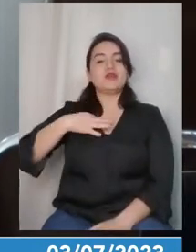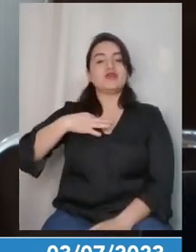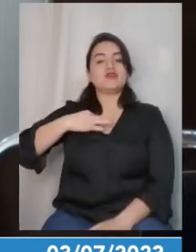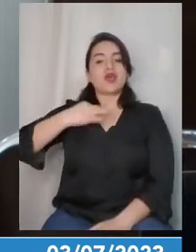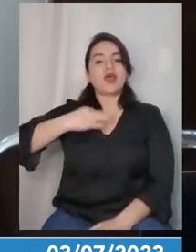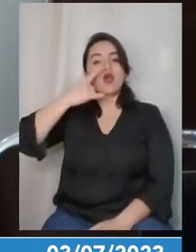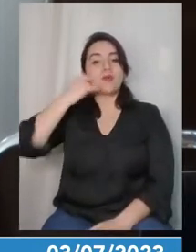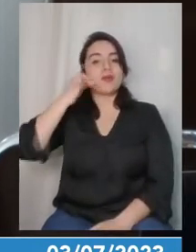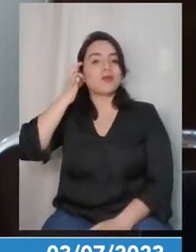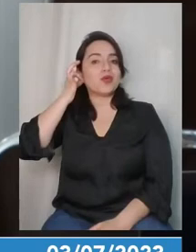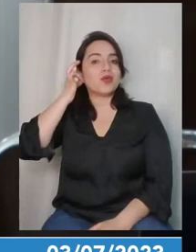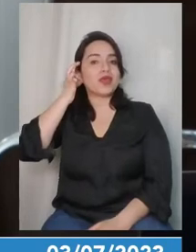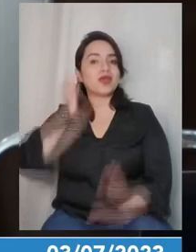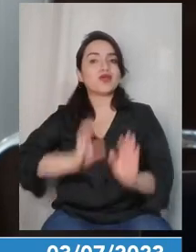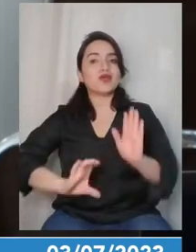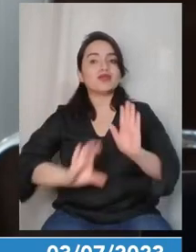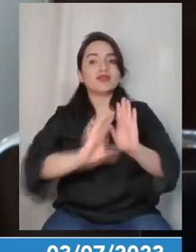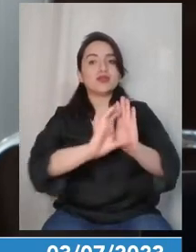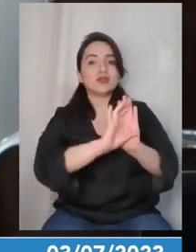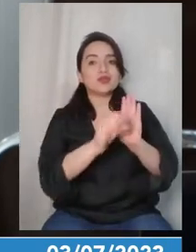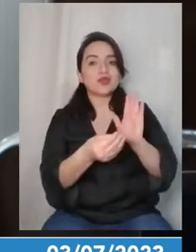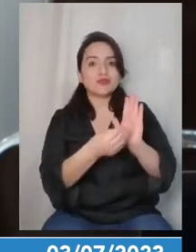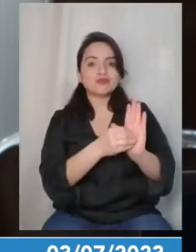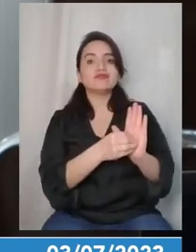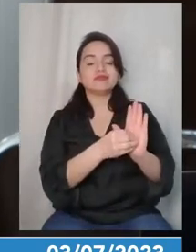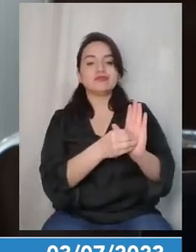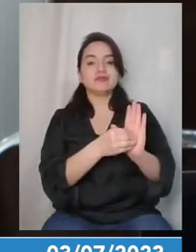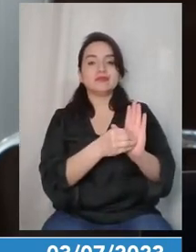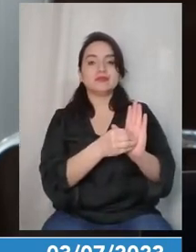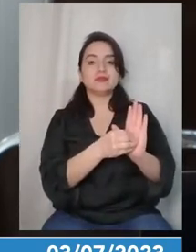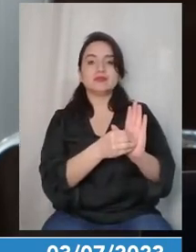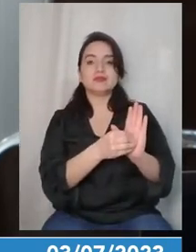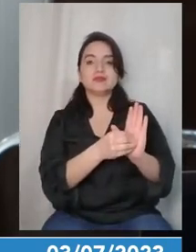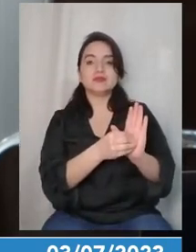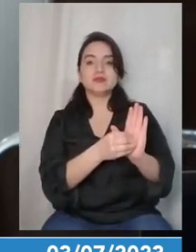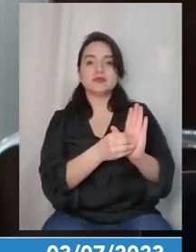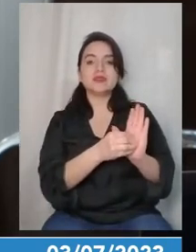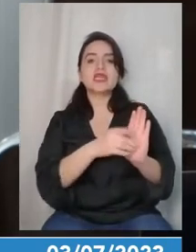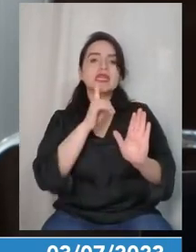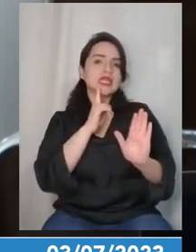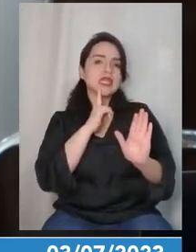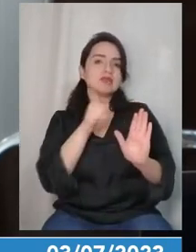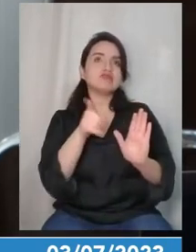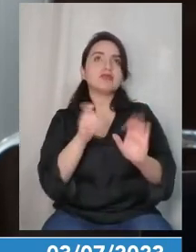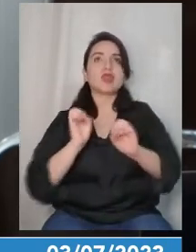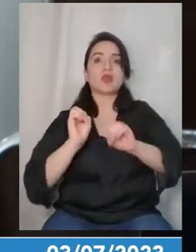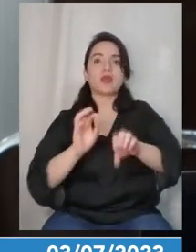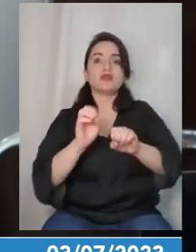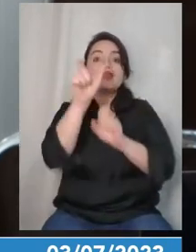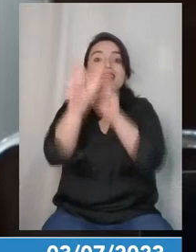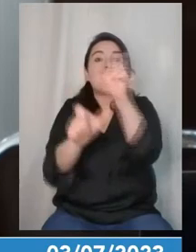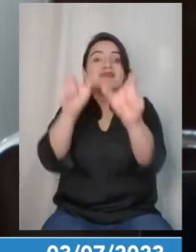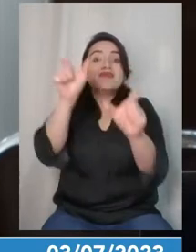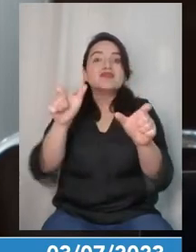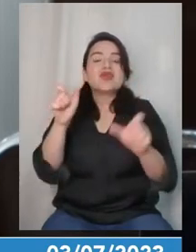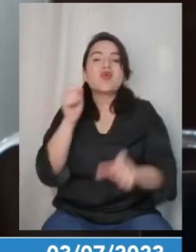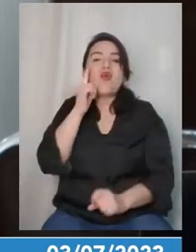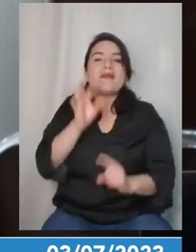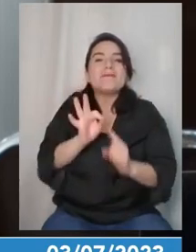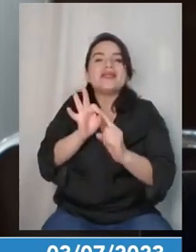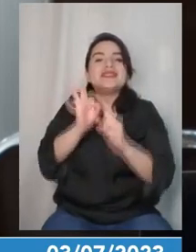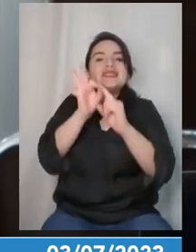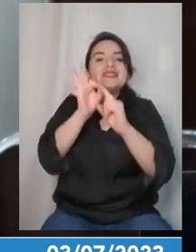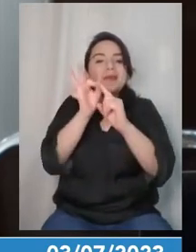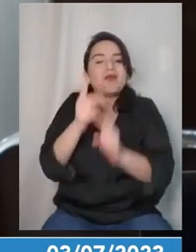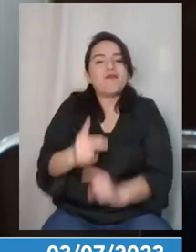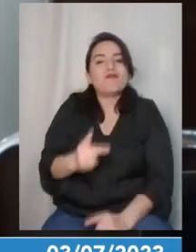que también tiene un rasgo y, digamos, una cualidad educativa de la población respecto de cuáles son los principios y los valores que queremos